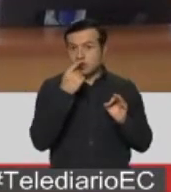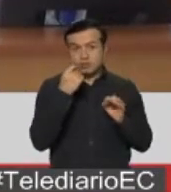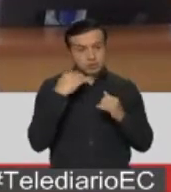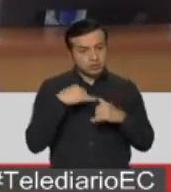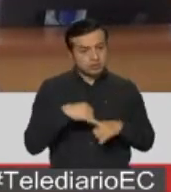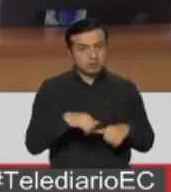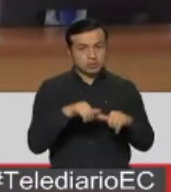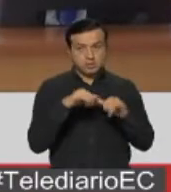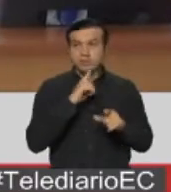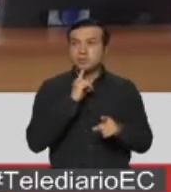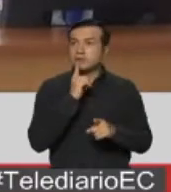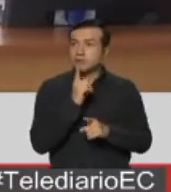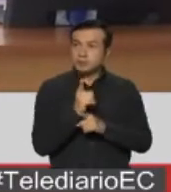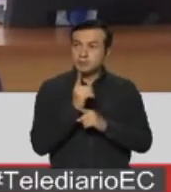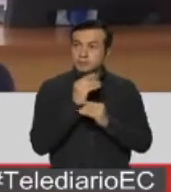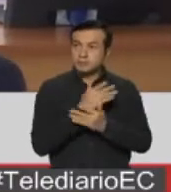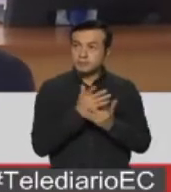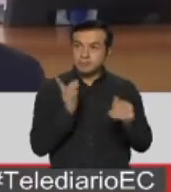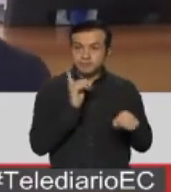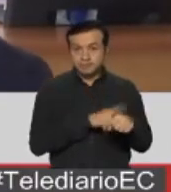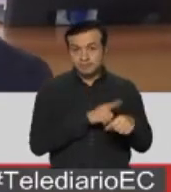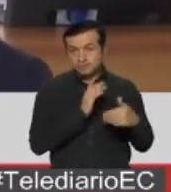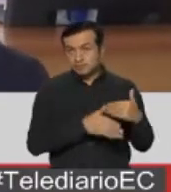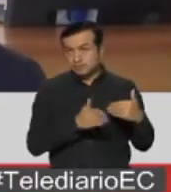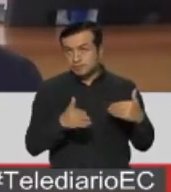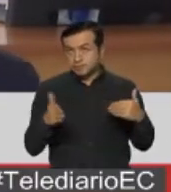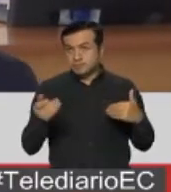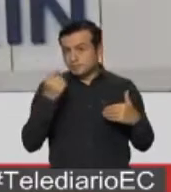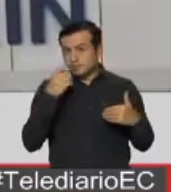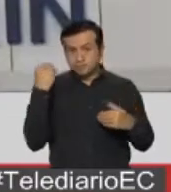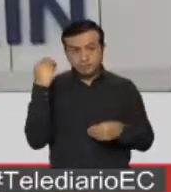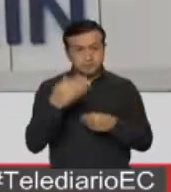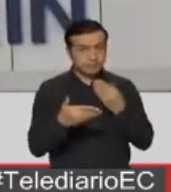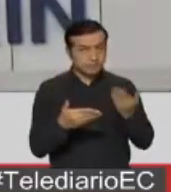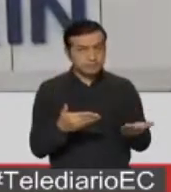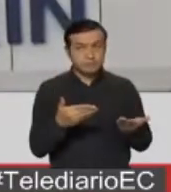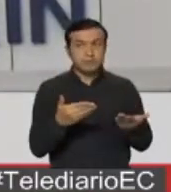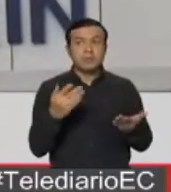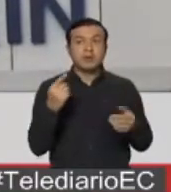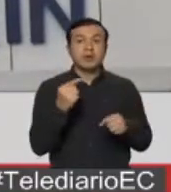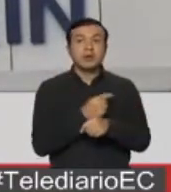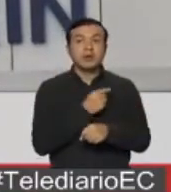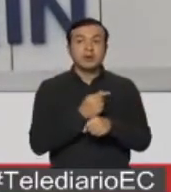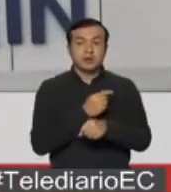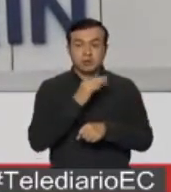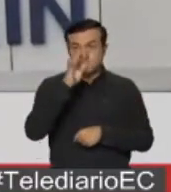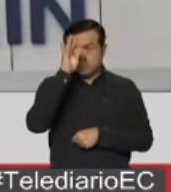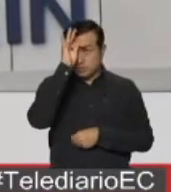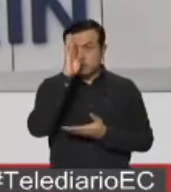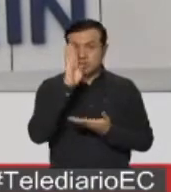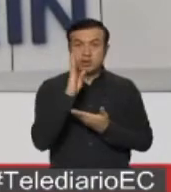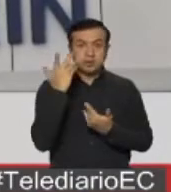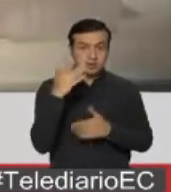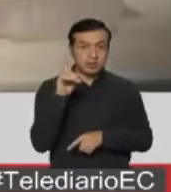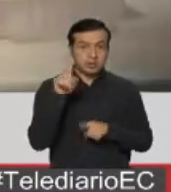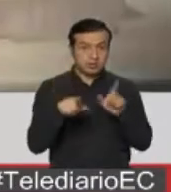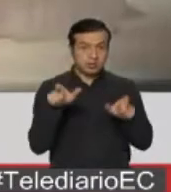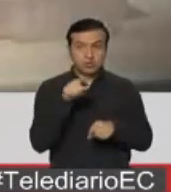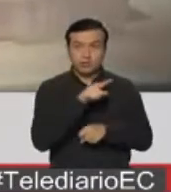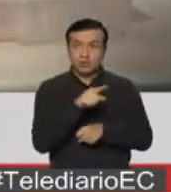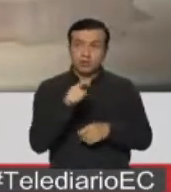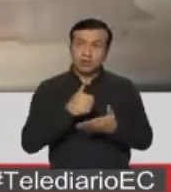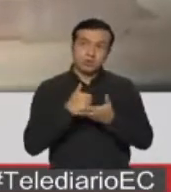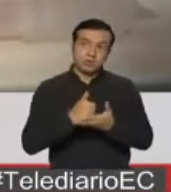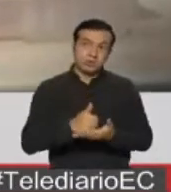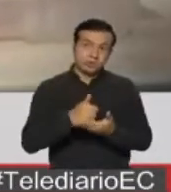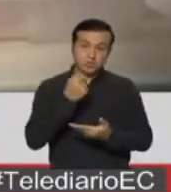que han recibido, por lo tanto, también del tiempo que les queda para recibir la medicación. El gerente del HCAM explicó que ya tienen pacientes que se